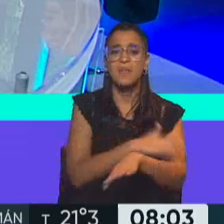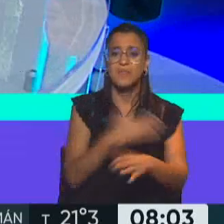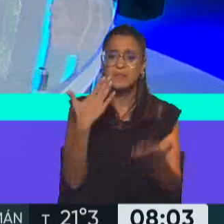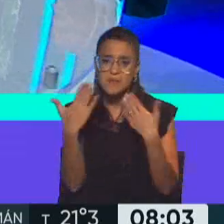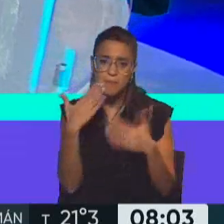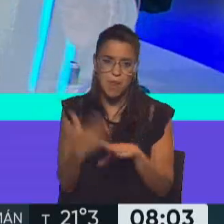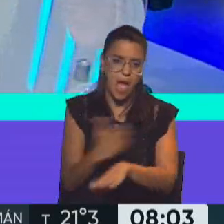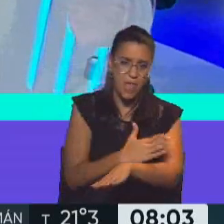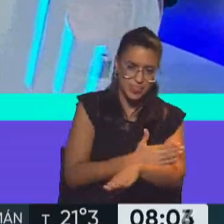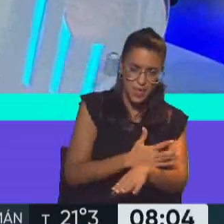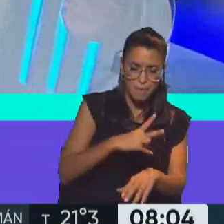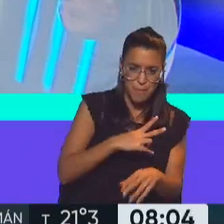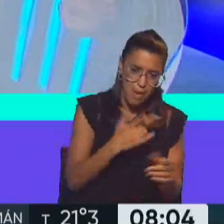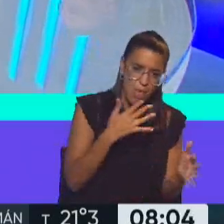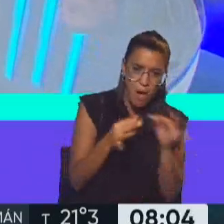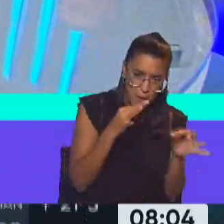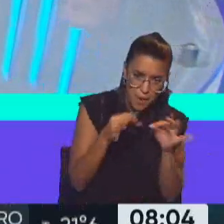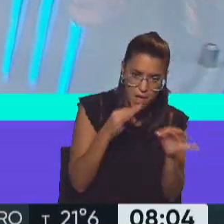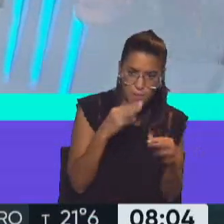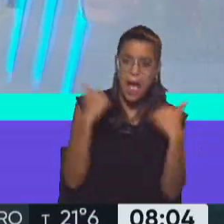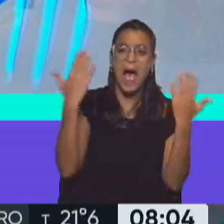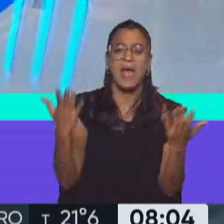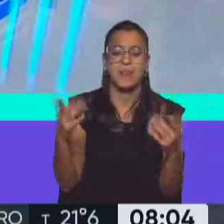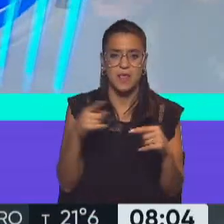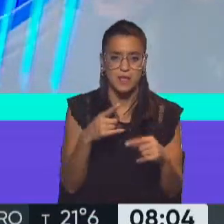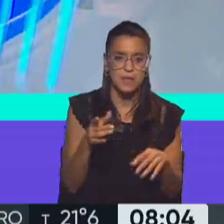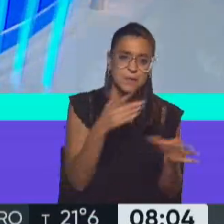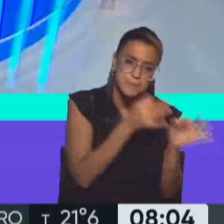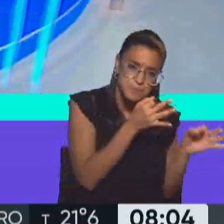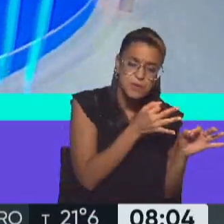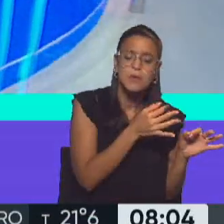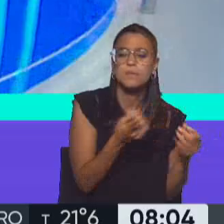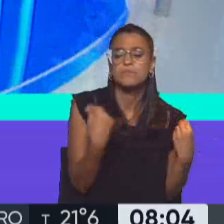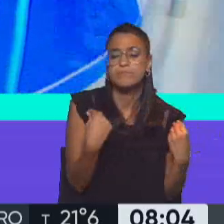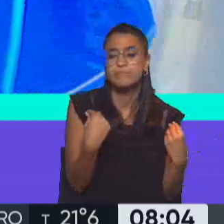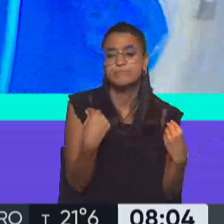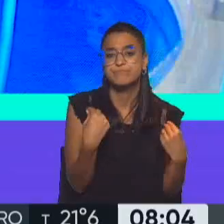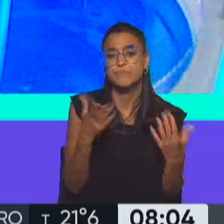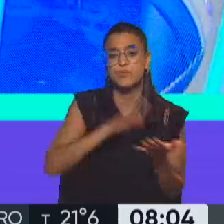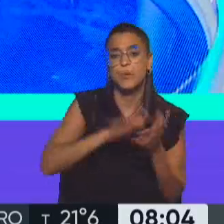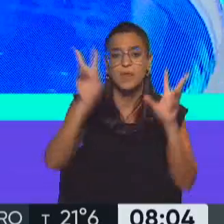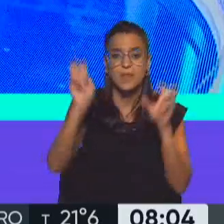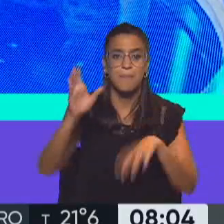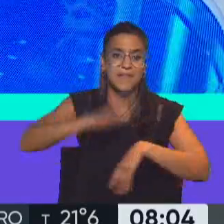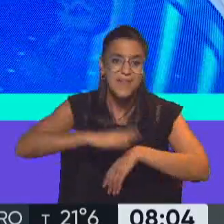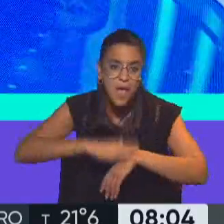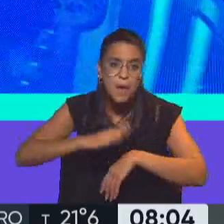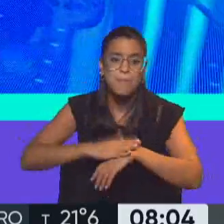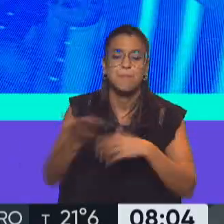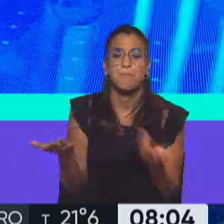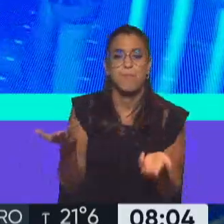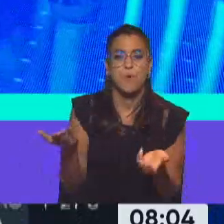pero lo hablamos antes de estar en la edición en vivo, que la cuestión de tiempo y